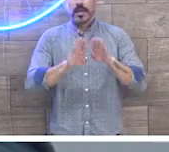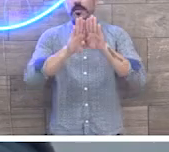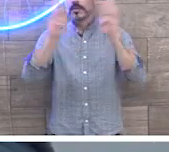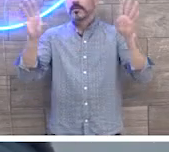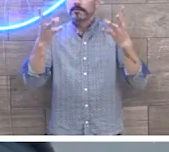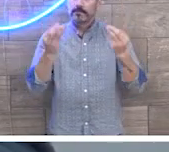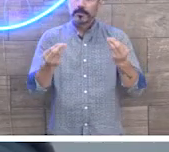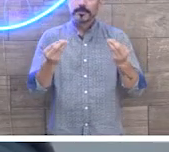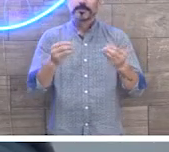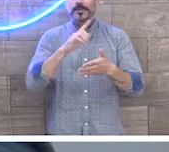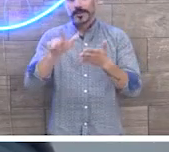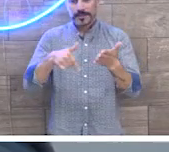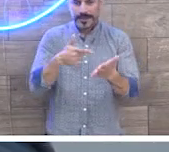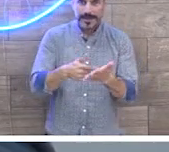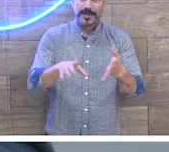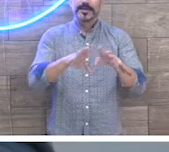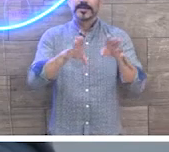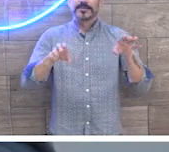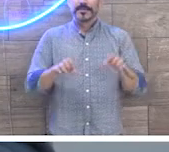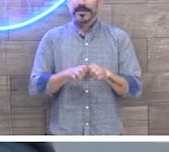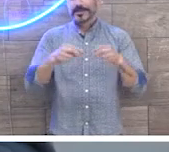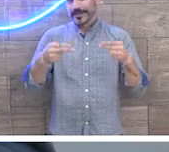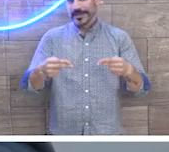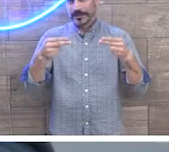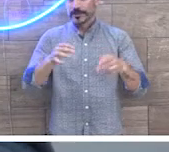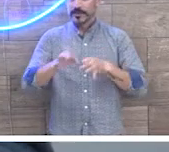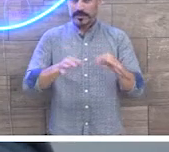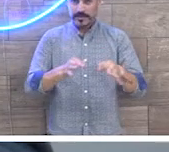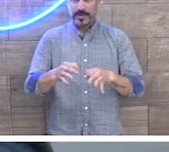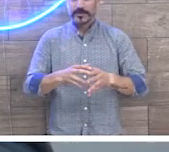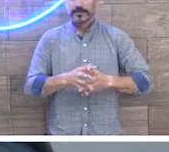muchos espacios en comercios, en trabajos.